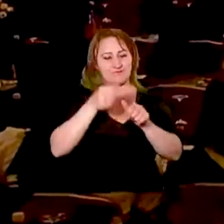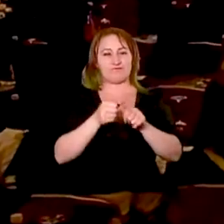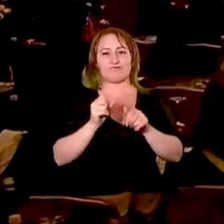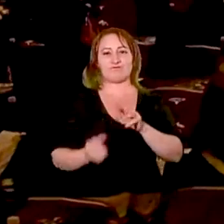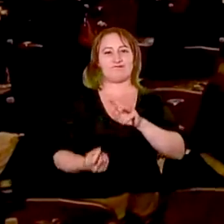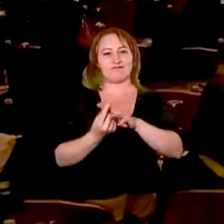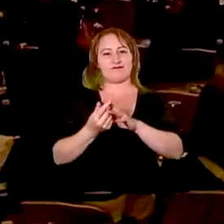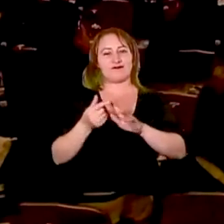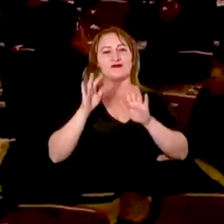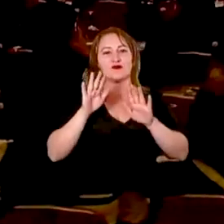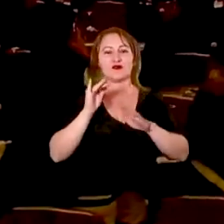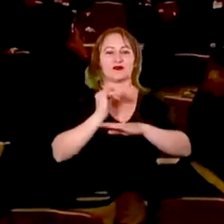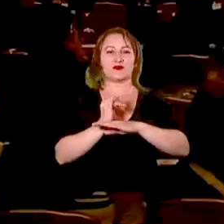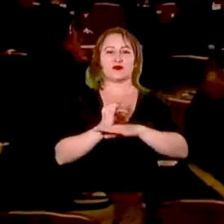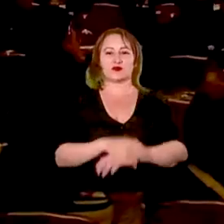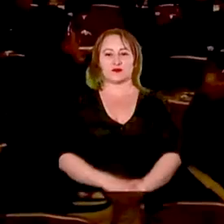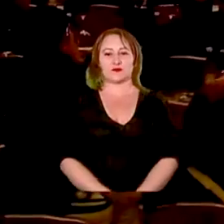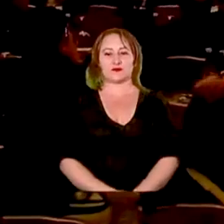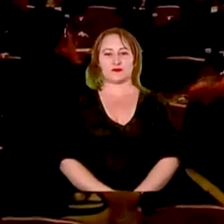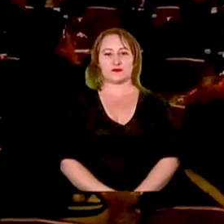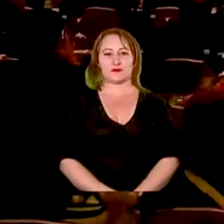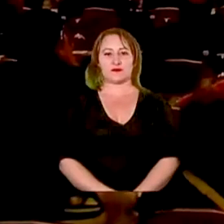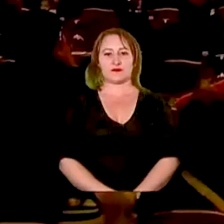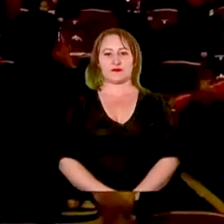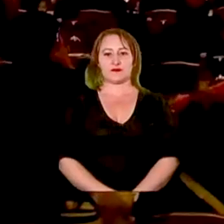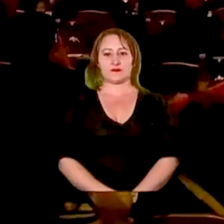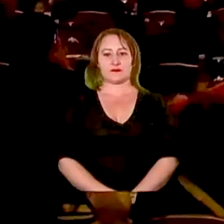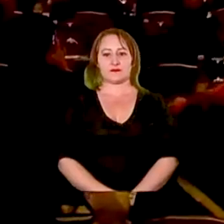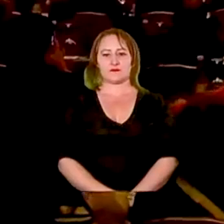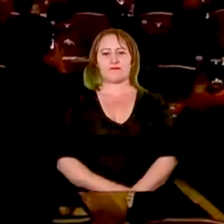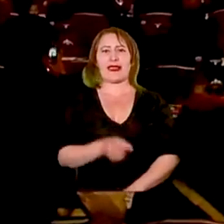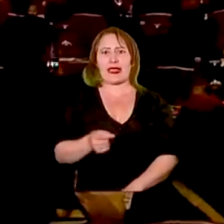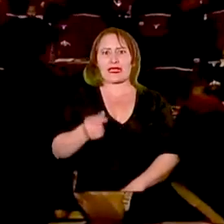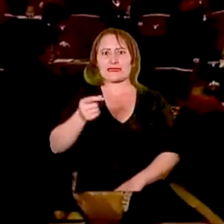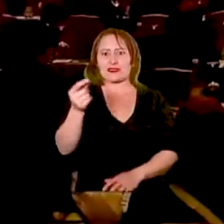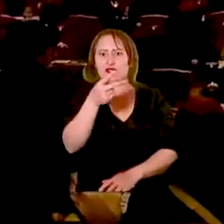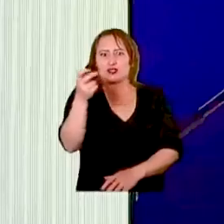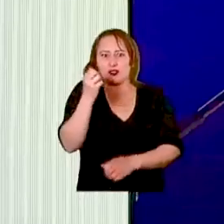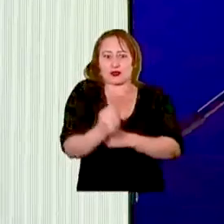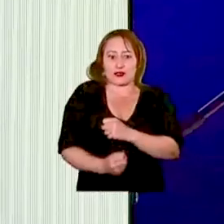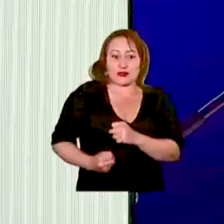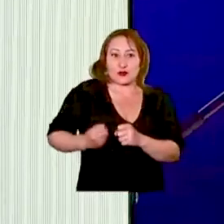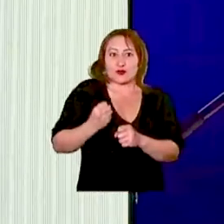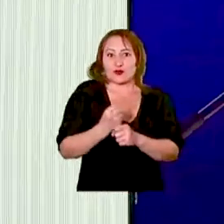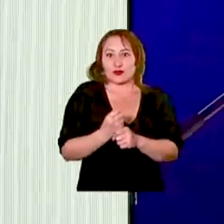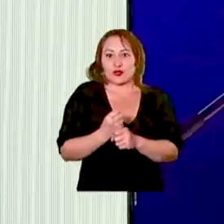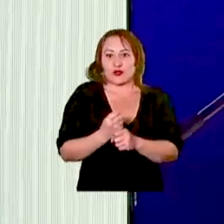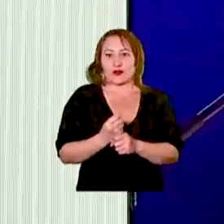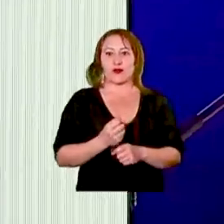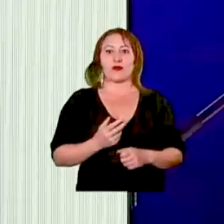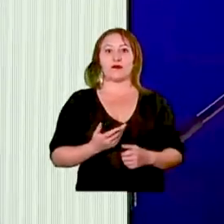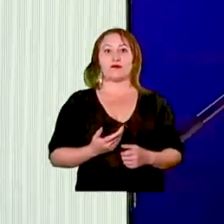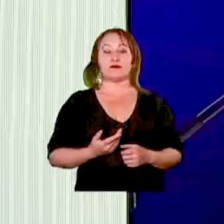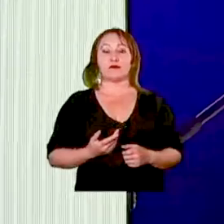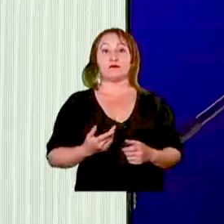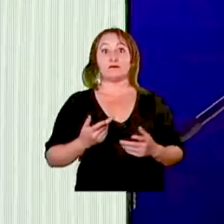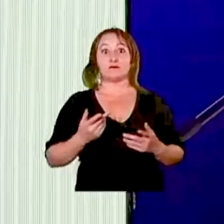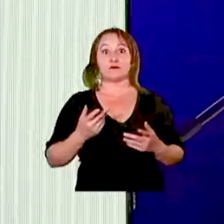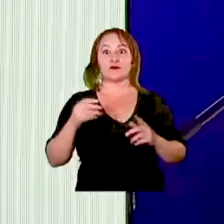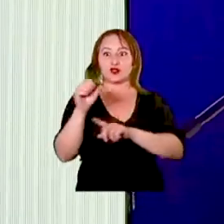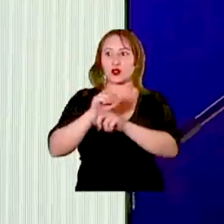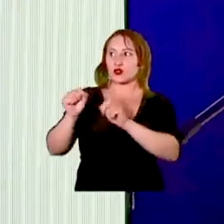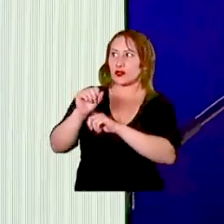efemérides para nuestra institución. Y durante estos casi 200 años, la sociedad colombiana ha podido